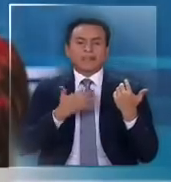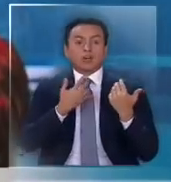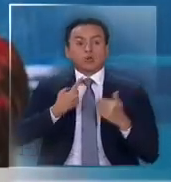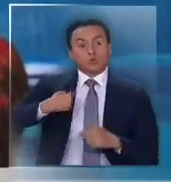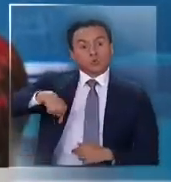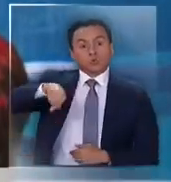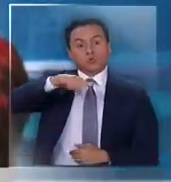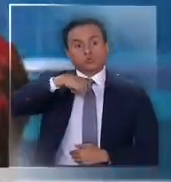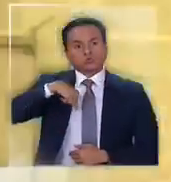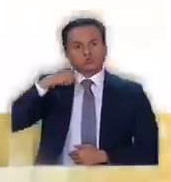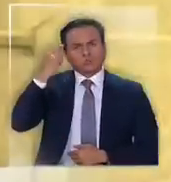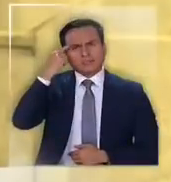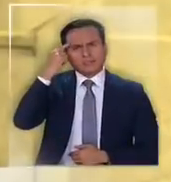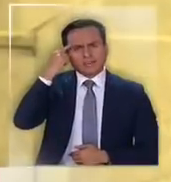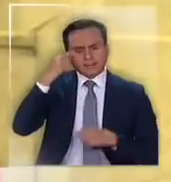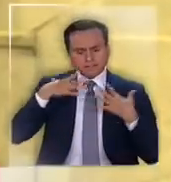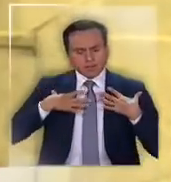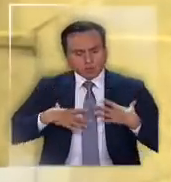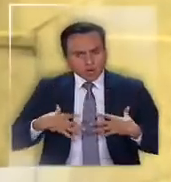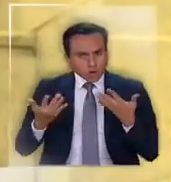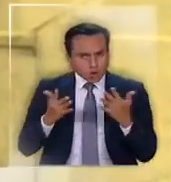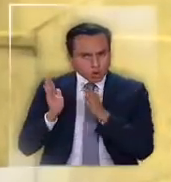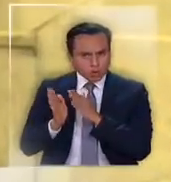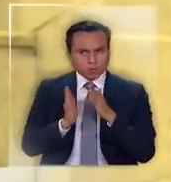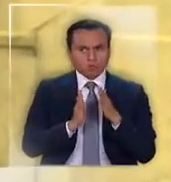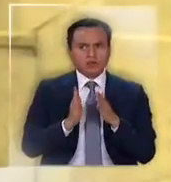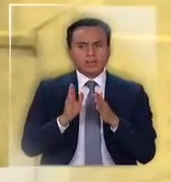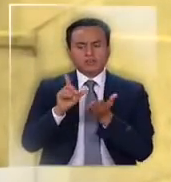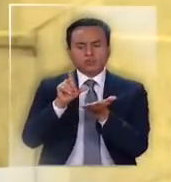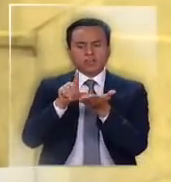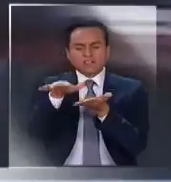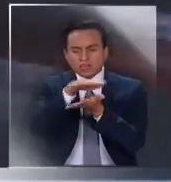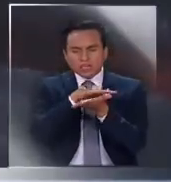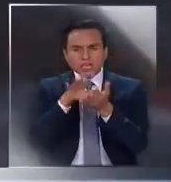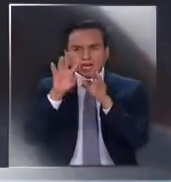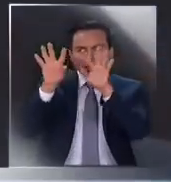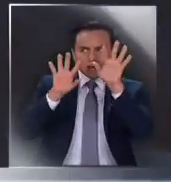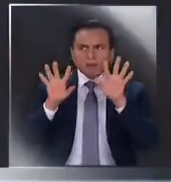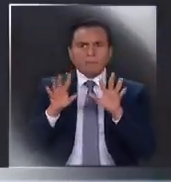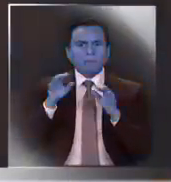Teníamos que pensar en el vestuario, en la escenografía, en la música.